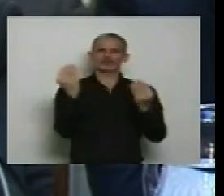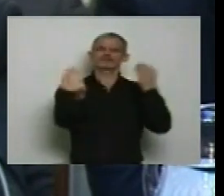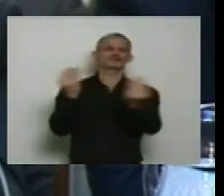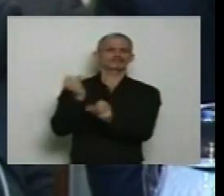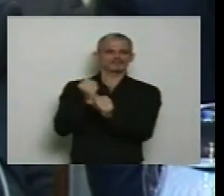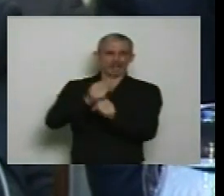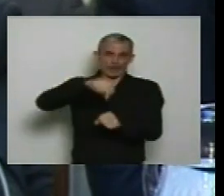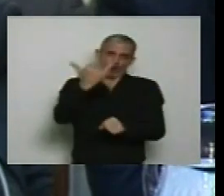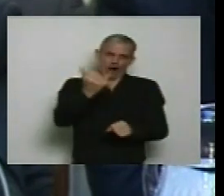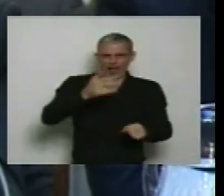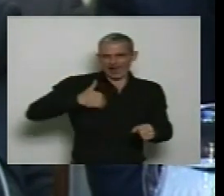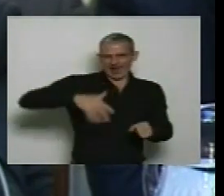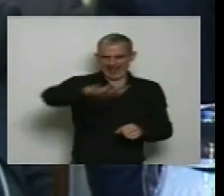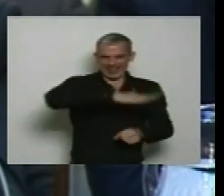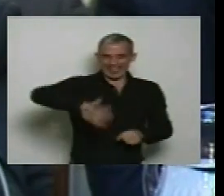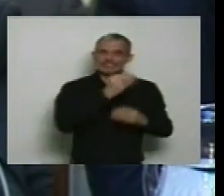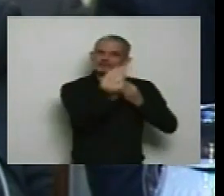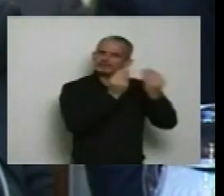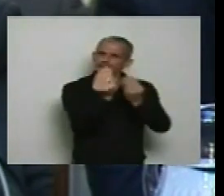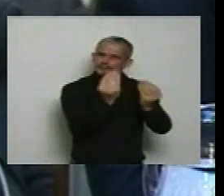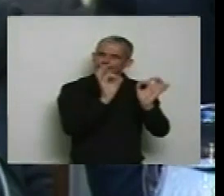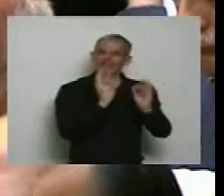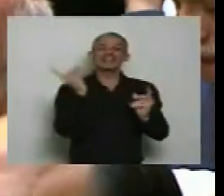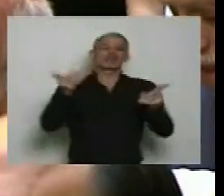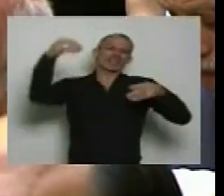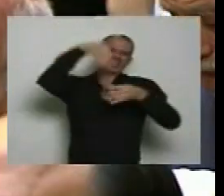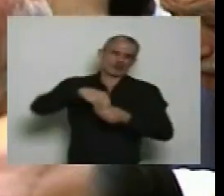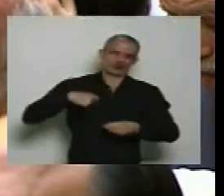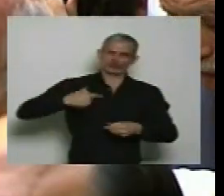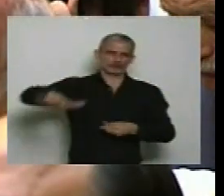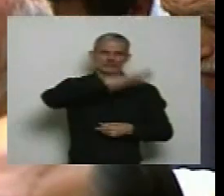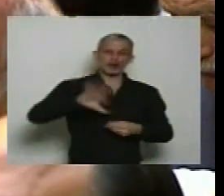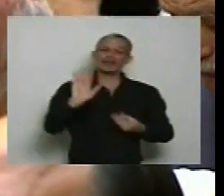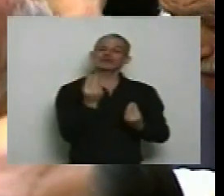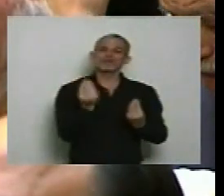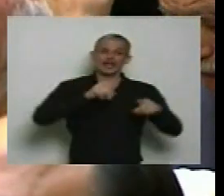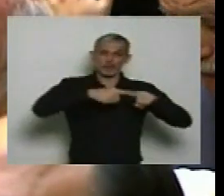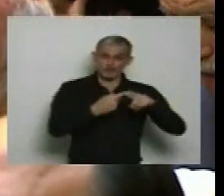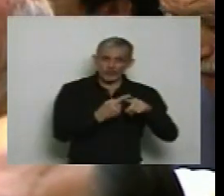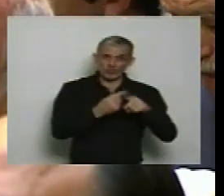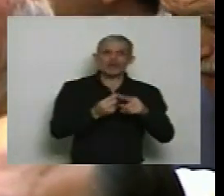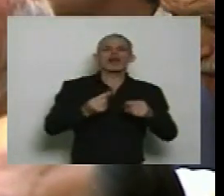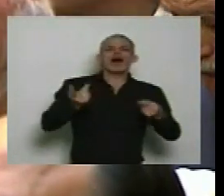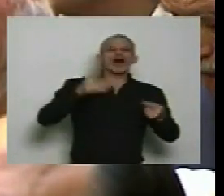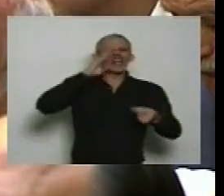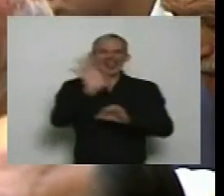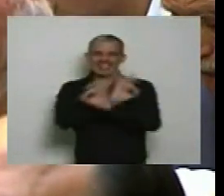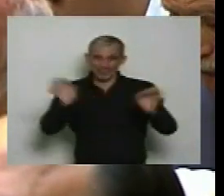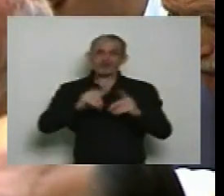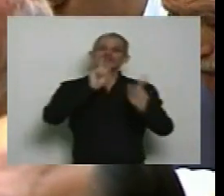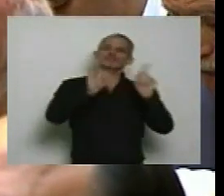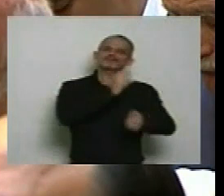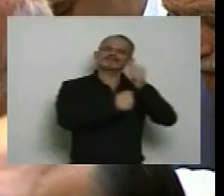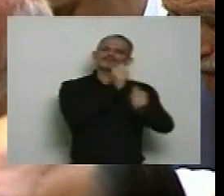local, pero sobre todo en un marco de inclusión social, lo que significa políticas de empleo formal, industrialización y